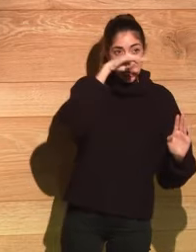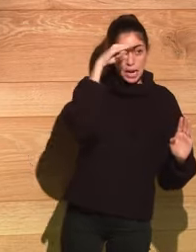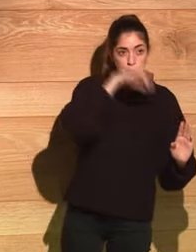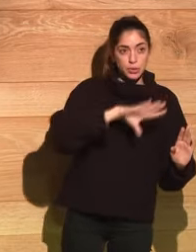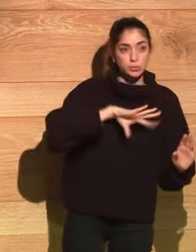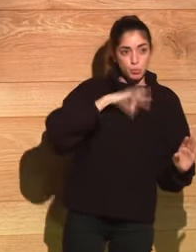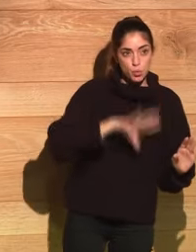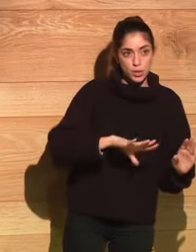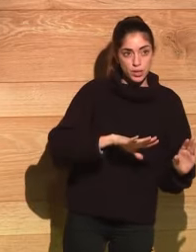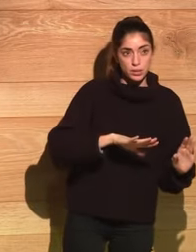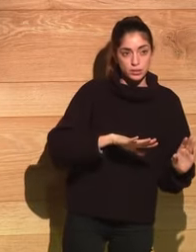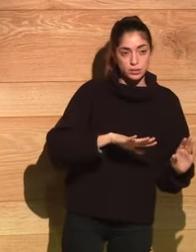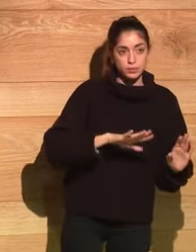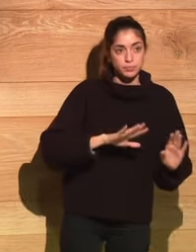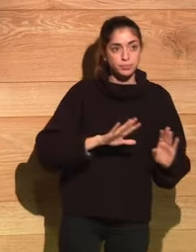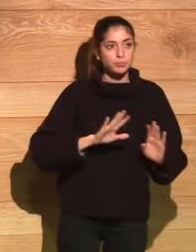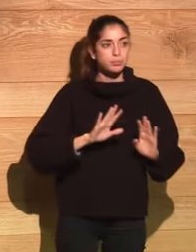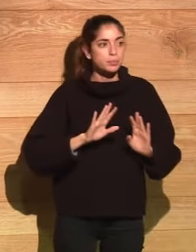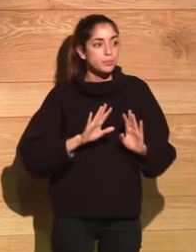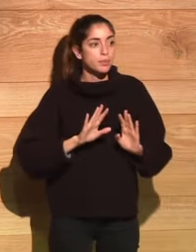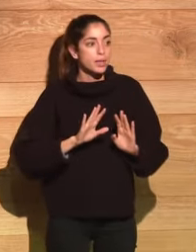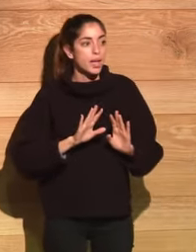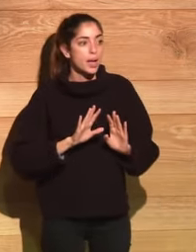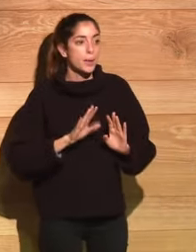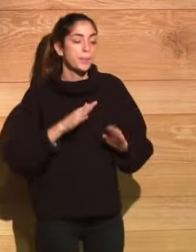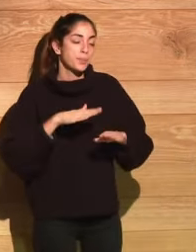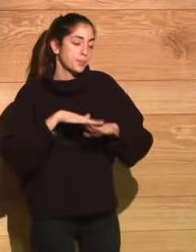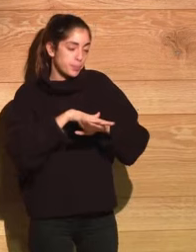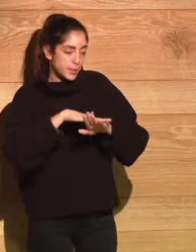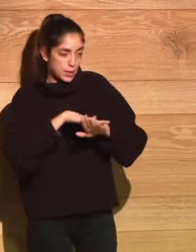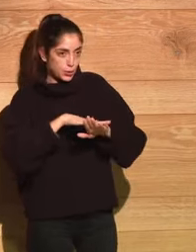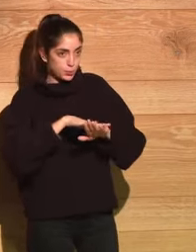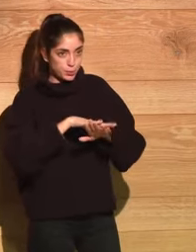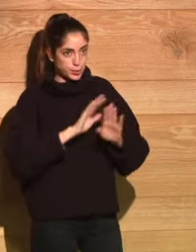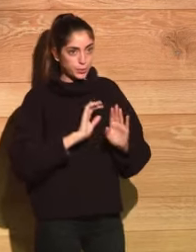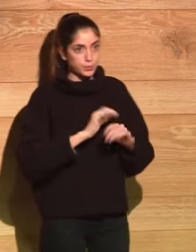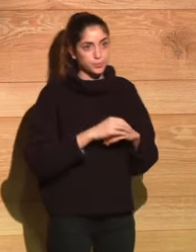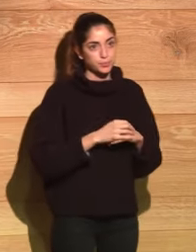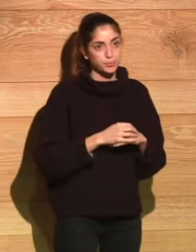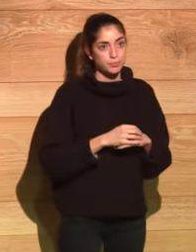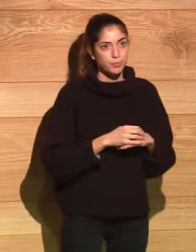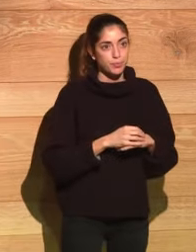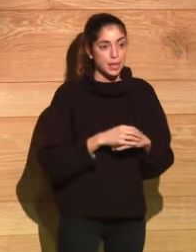Bueno, perdón. Está bien, es perfecto.